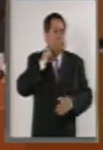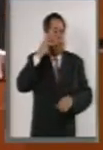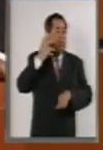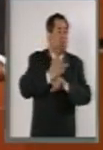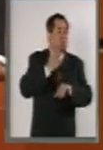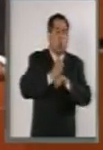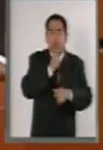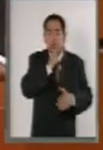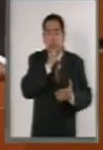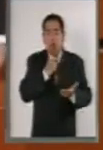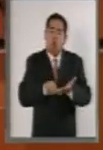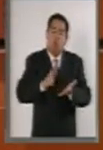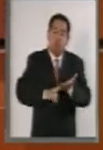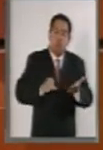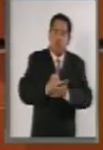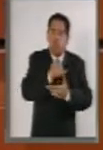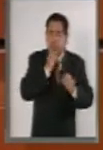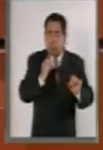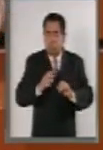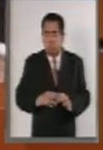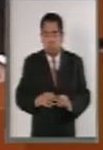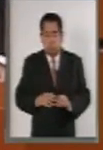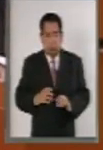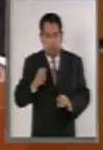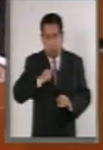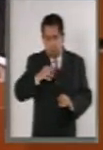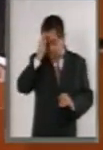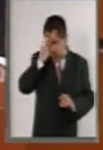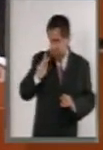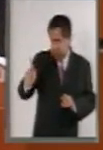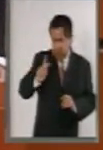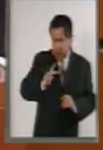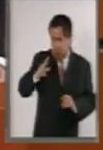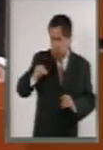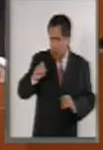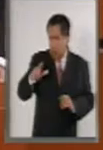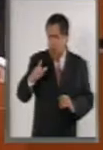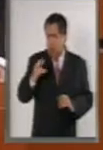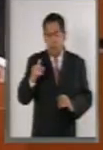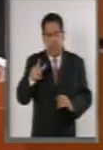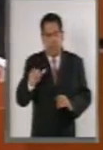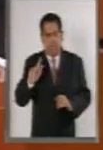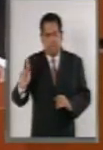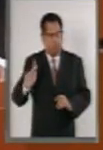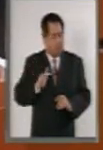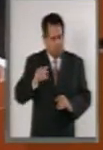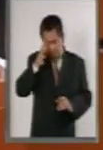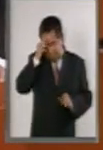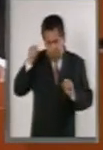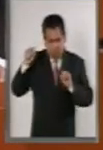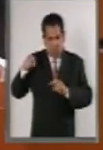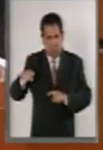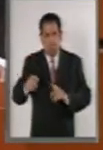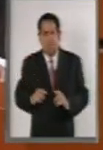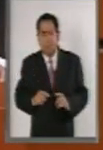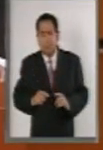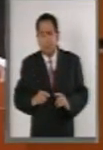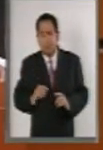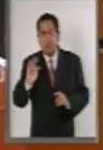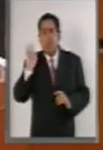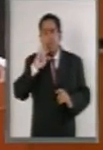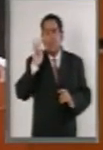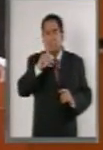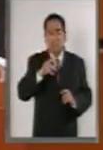americano. Y que hoy comparto con don Manuel Bartlett que estamos resolviendo este tema, puede ser que hasta de